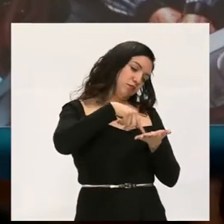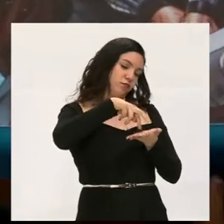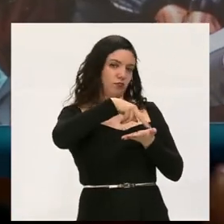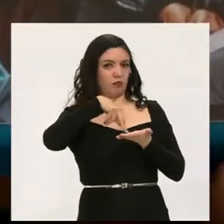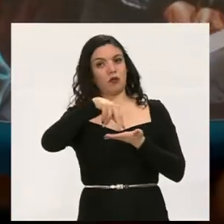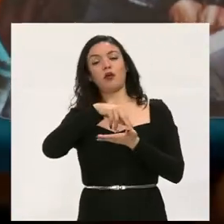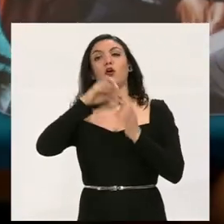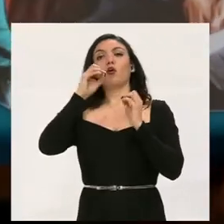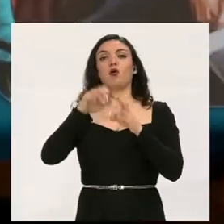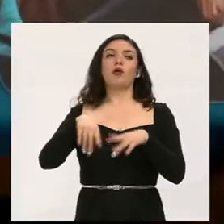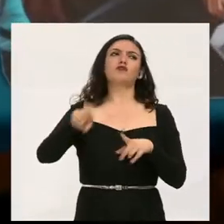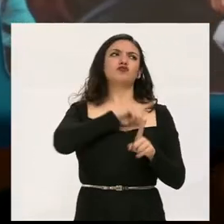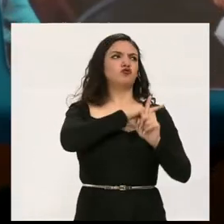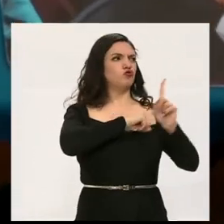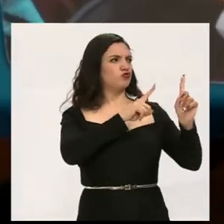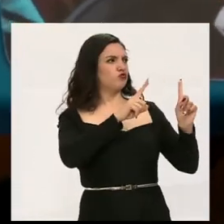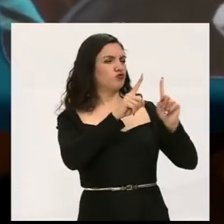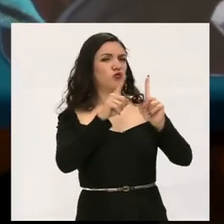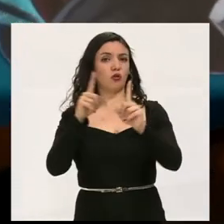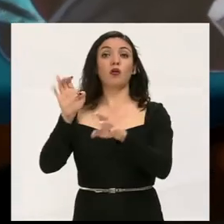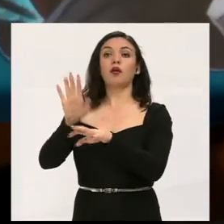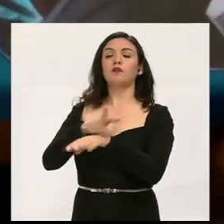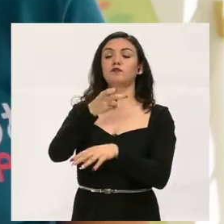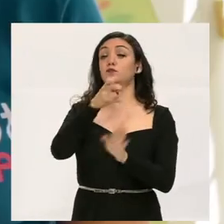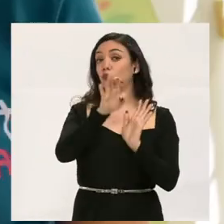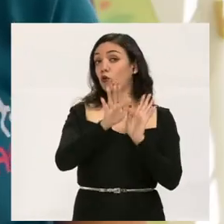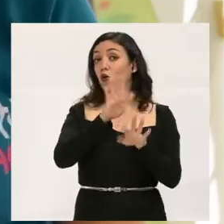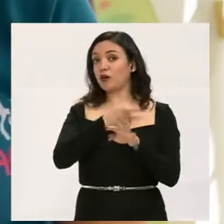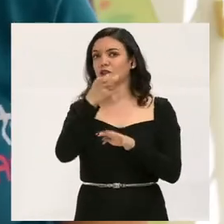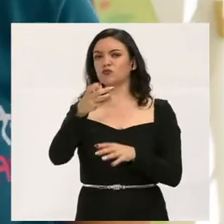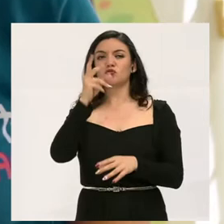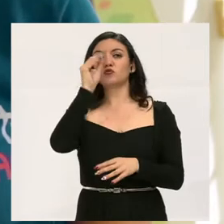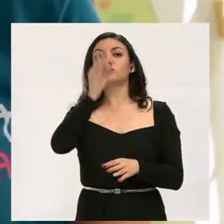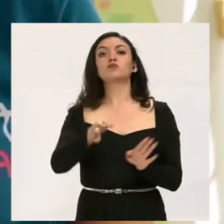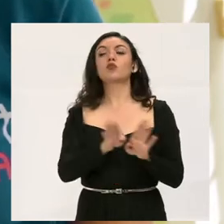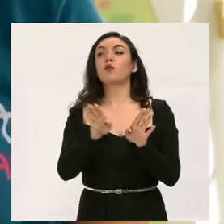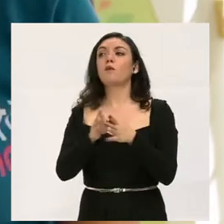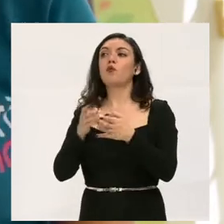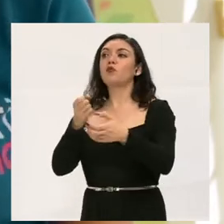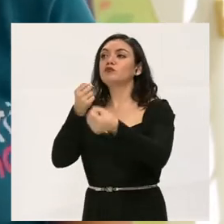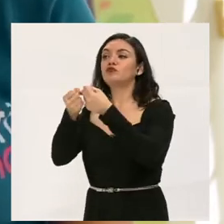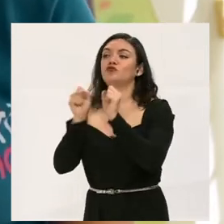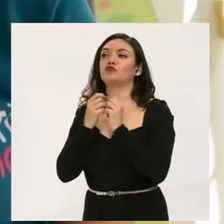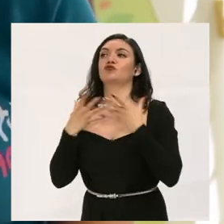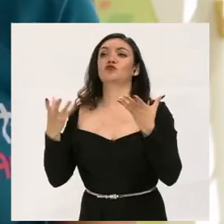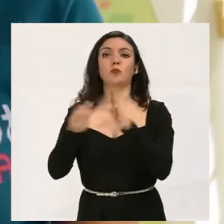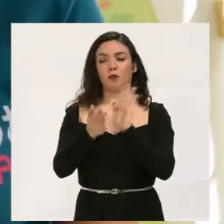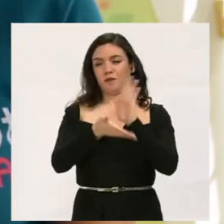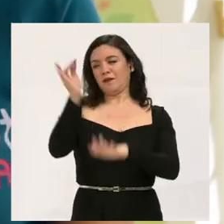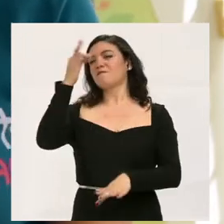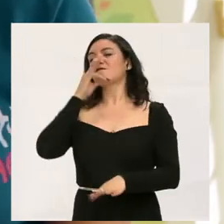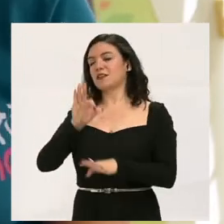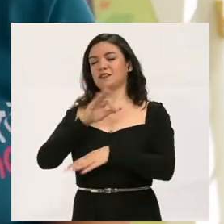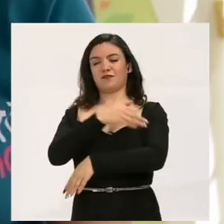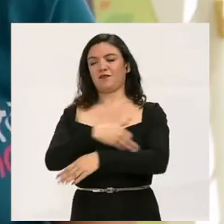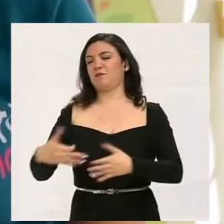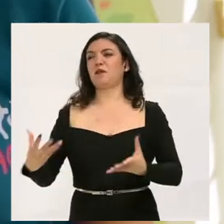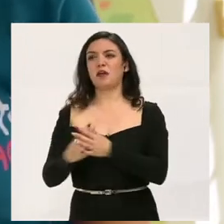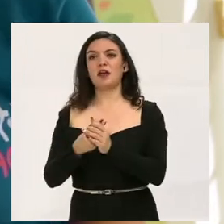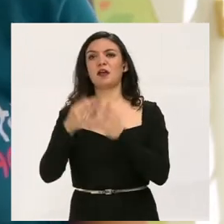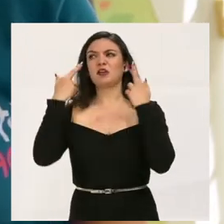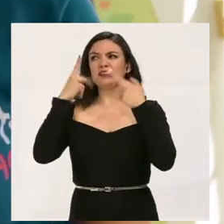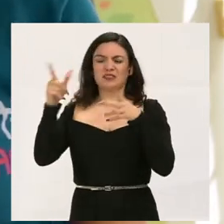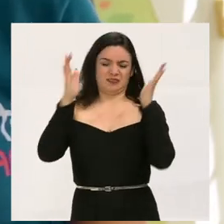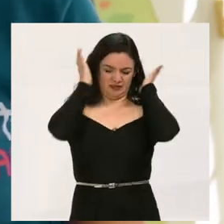propio se la pasan deambulando y es por eso que no les permite socializar si van a una fiesta infantil